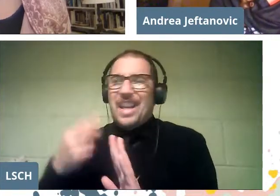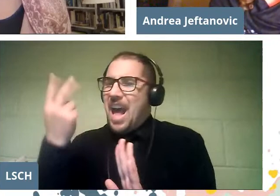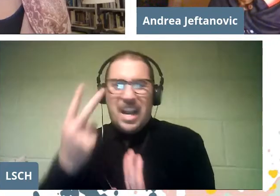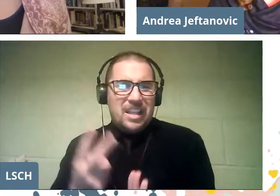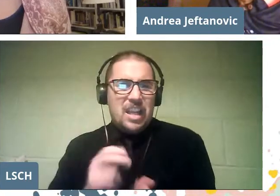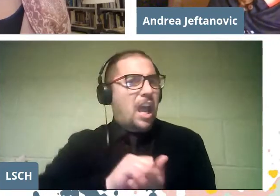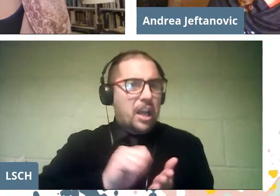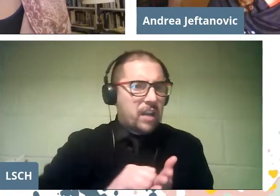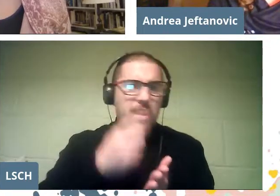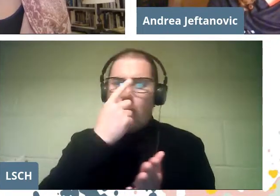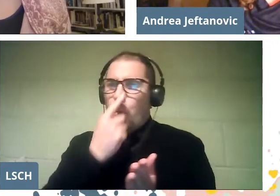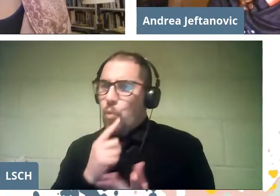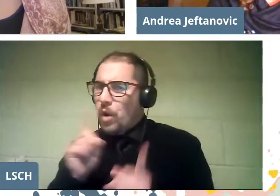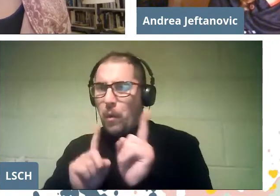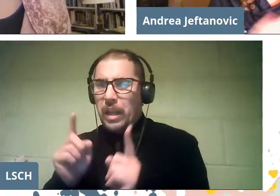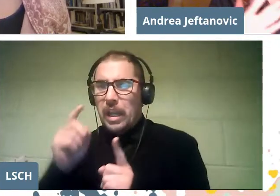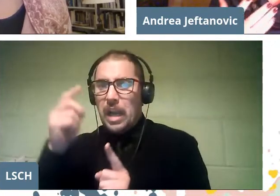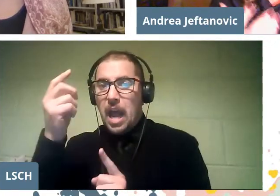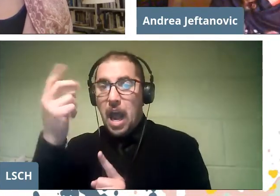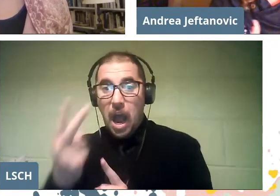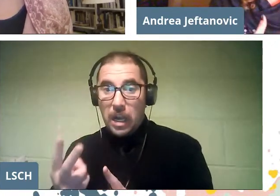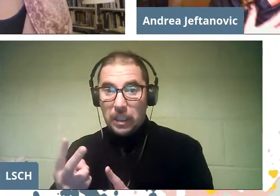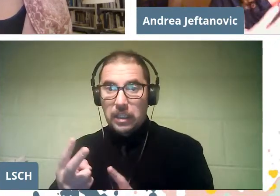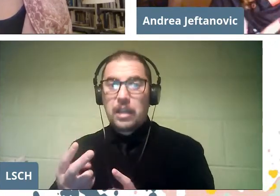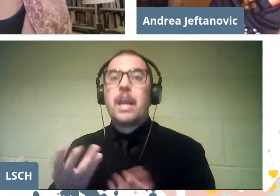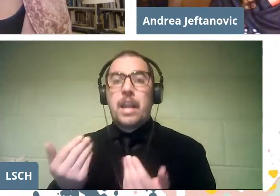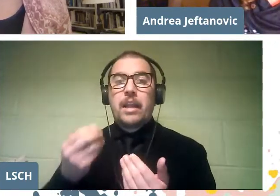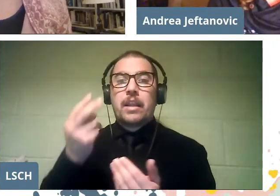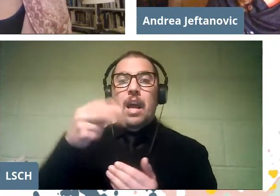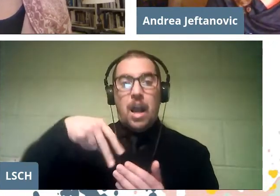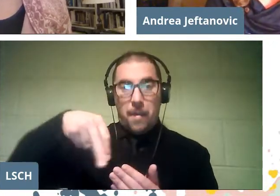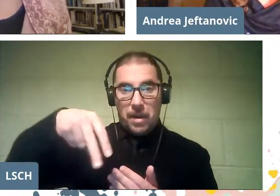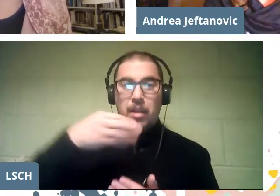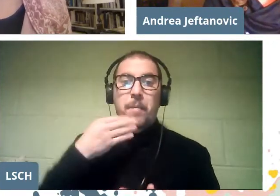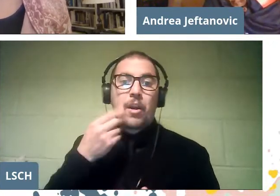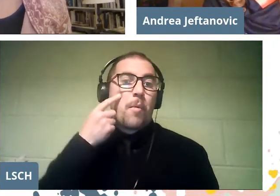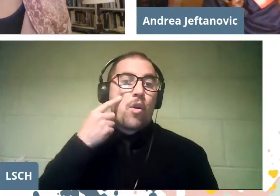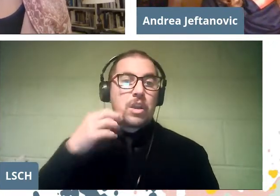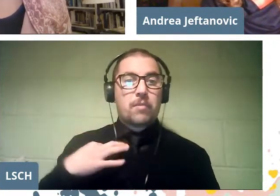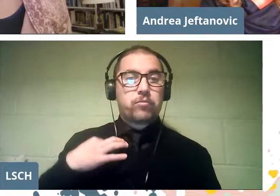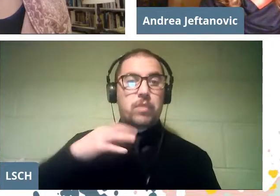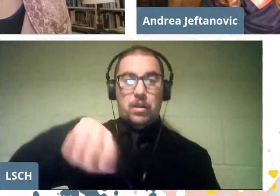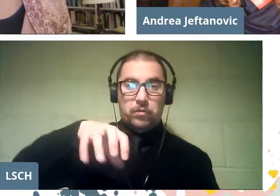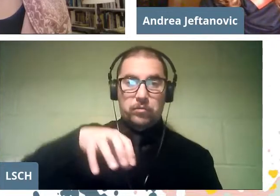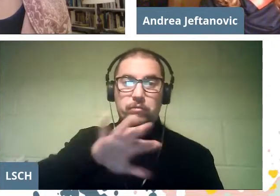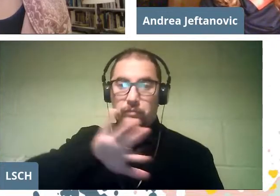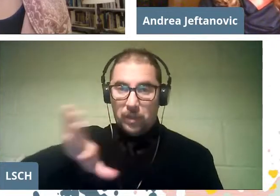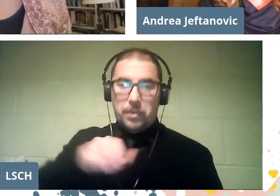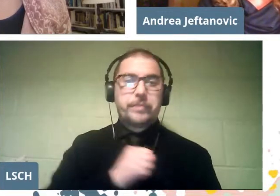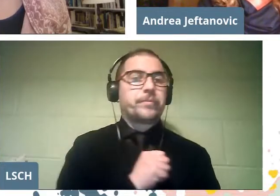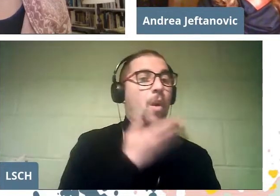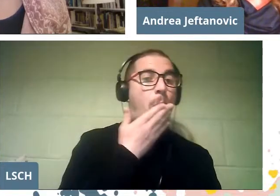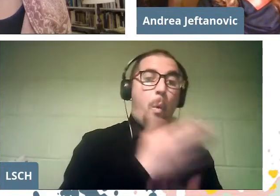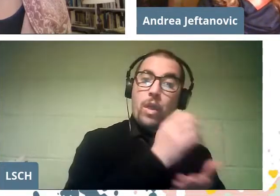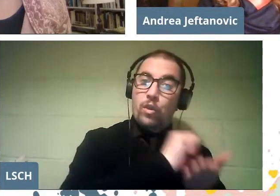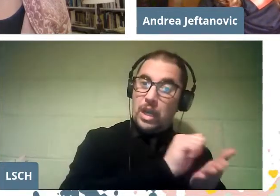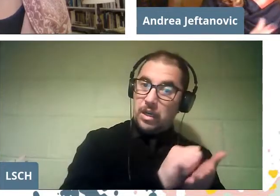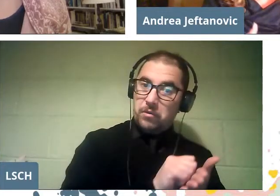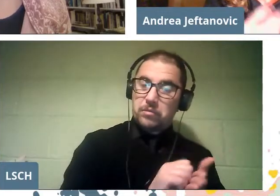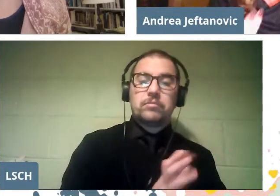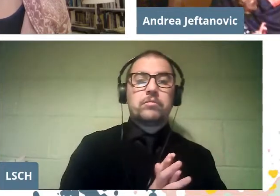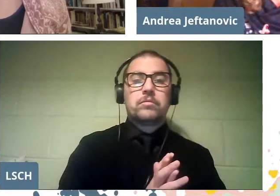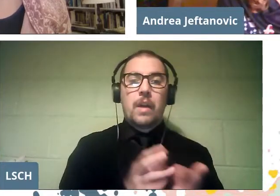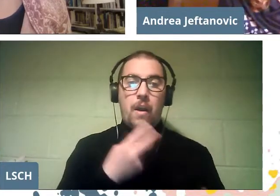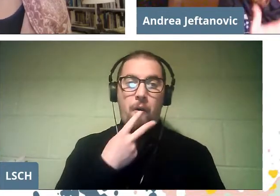sea. Y, por supuesto, como un modo de conocimiento, un modo cívico. Y luego, ¿en qué momento escribo?